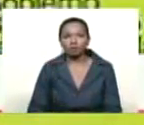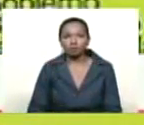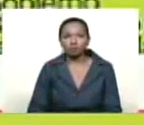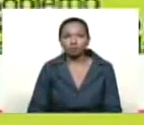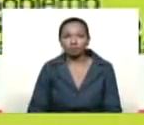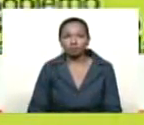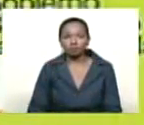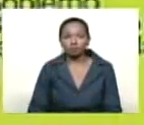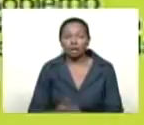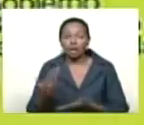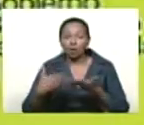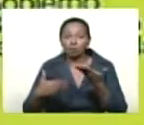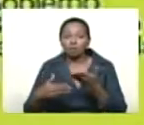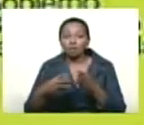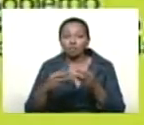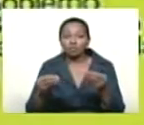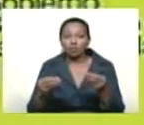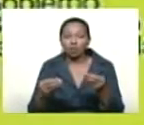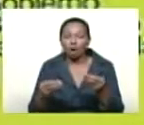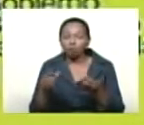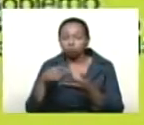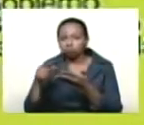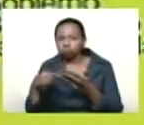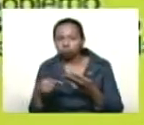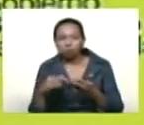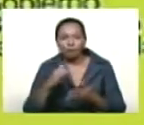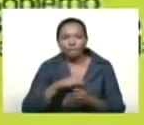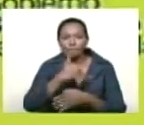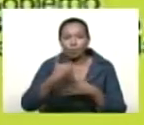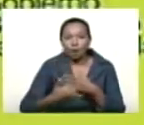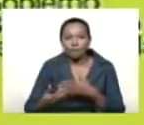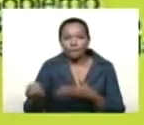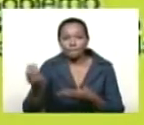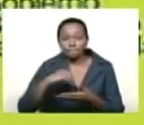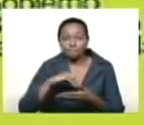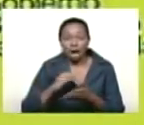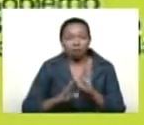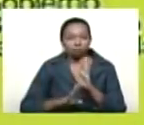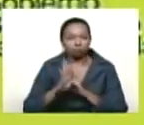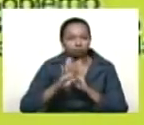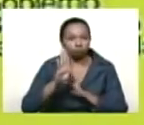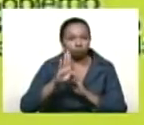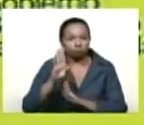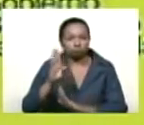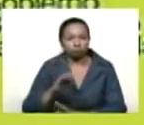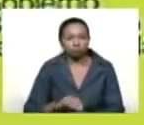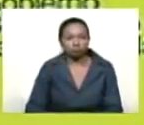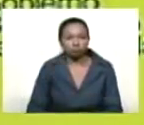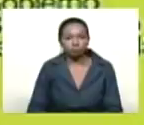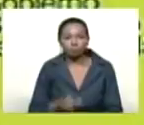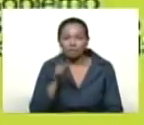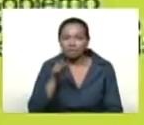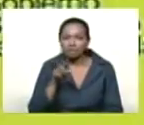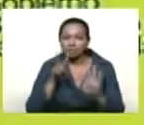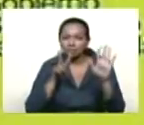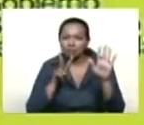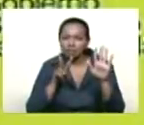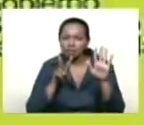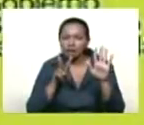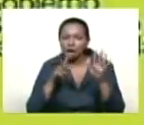académica de 7 programas nacionales de formación avanzada. Estos 7